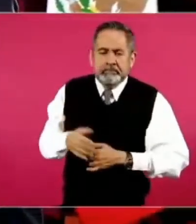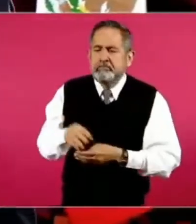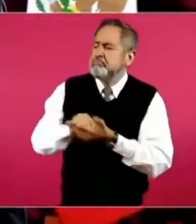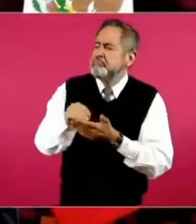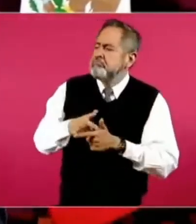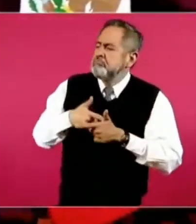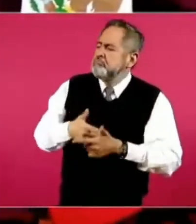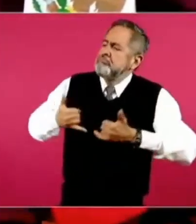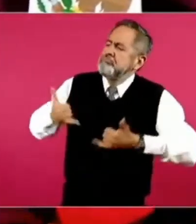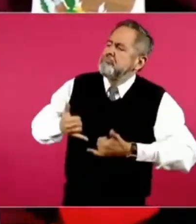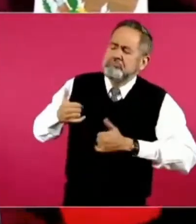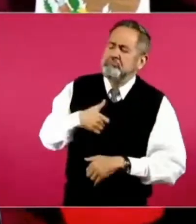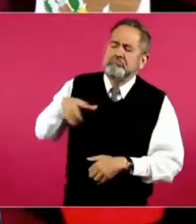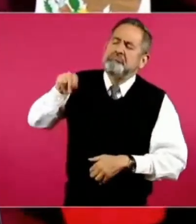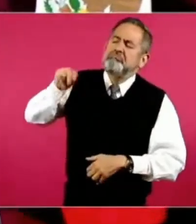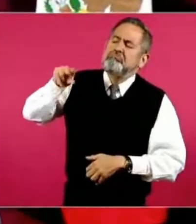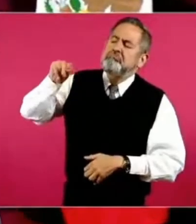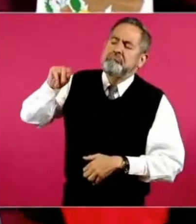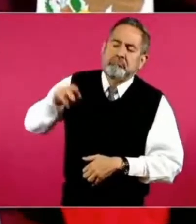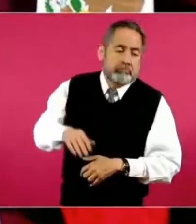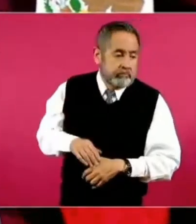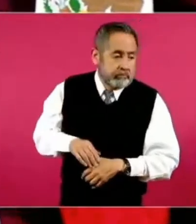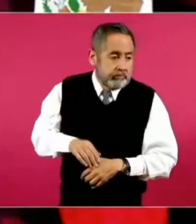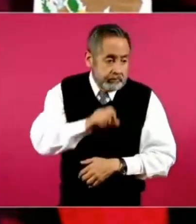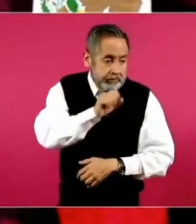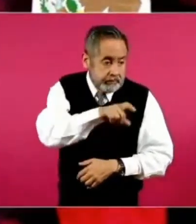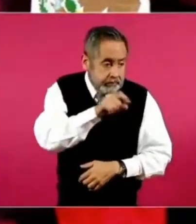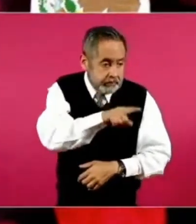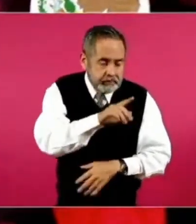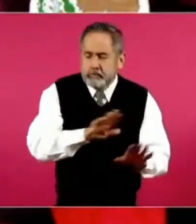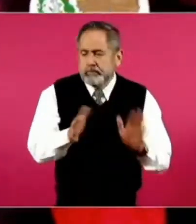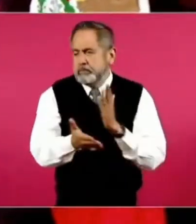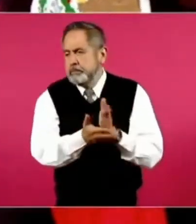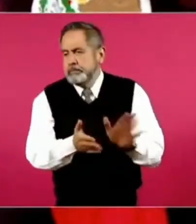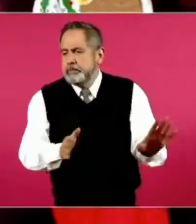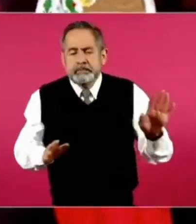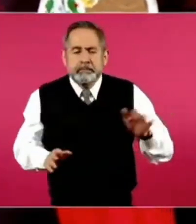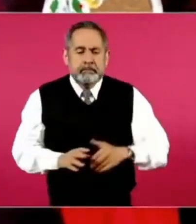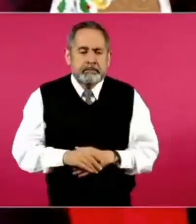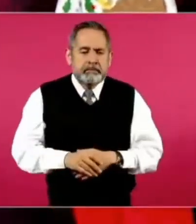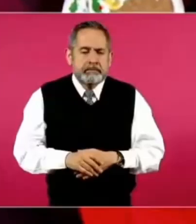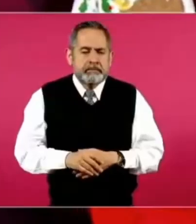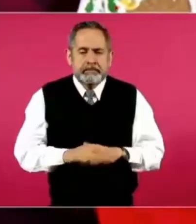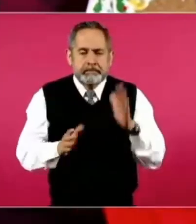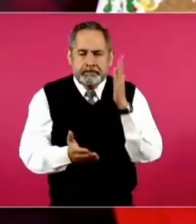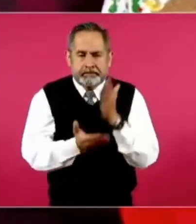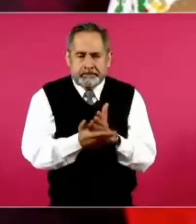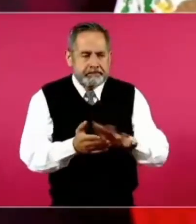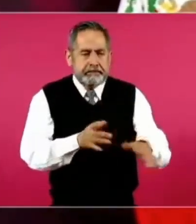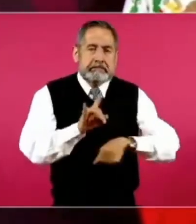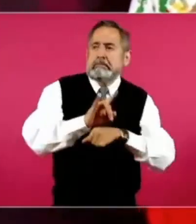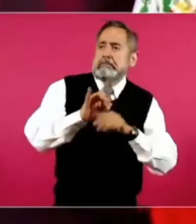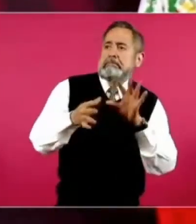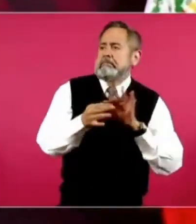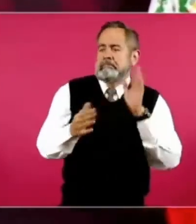continúan con lo mismo. Entonces, ya basta de simulación.